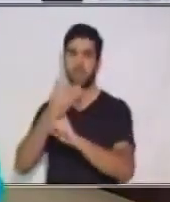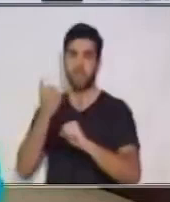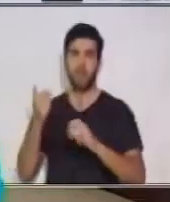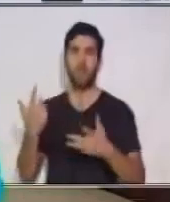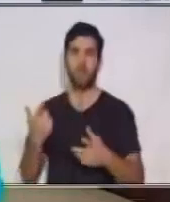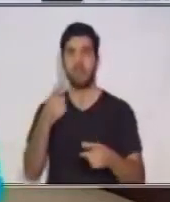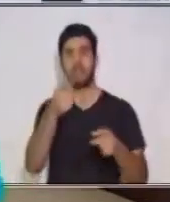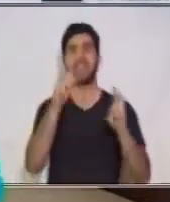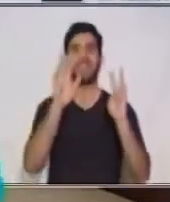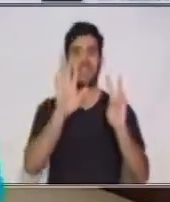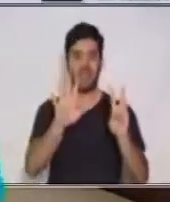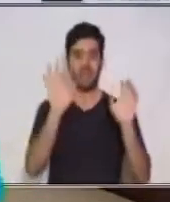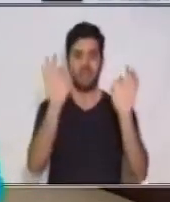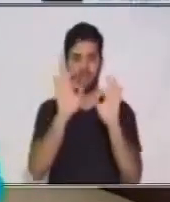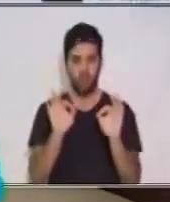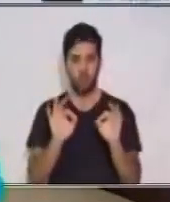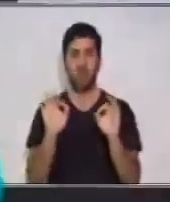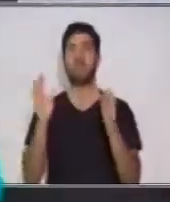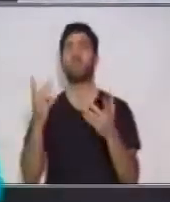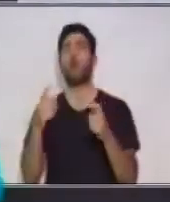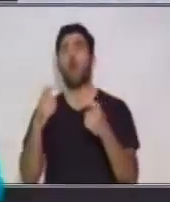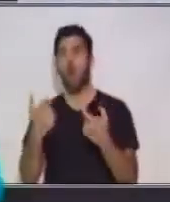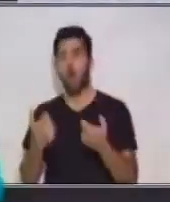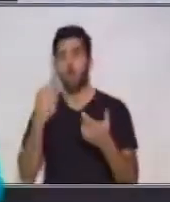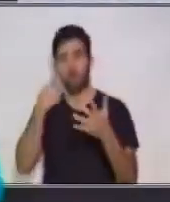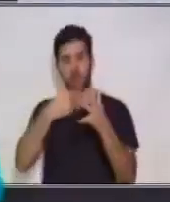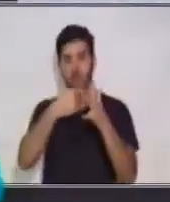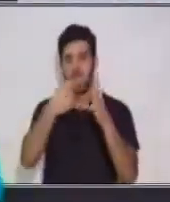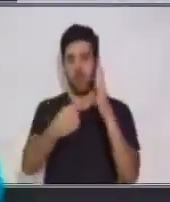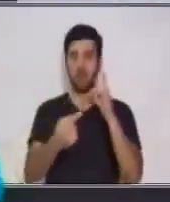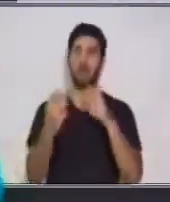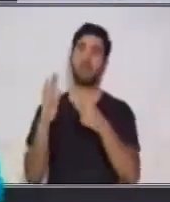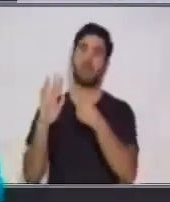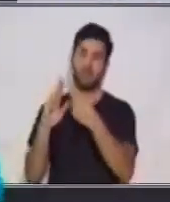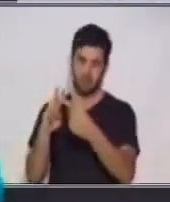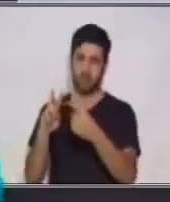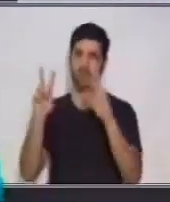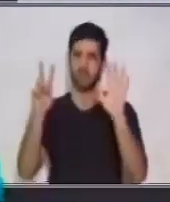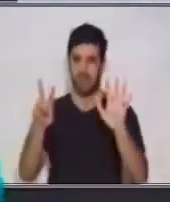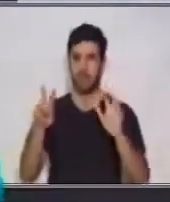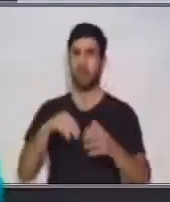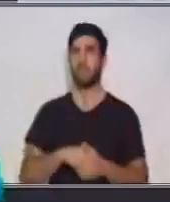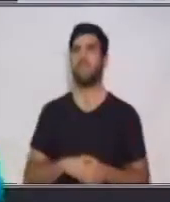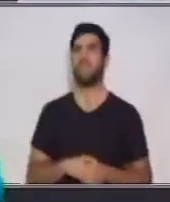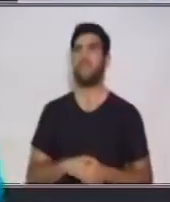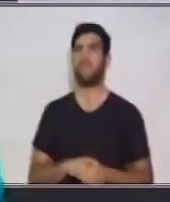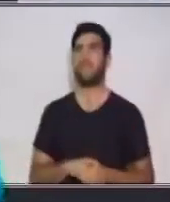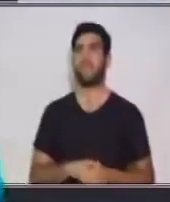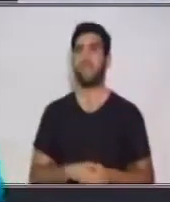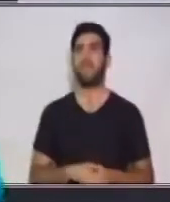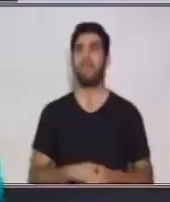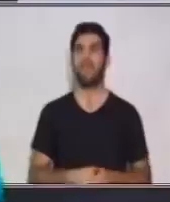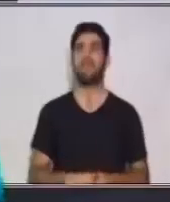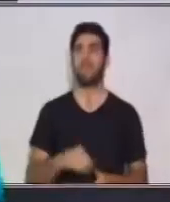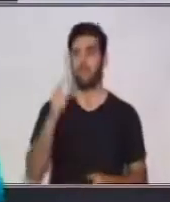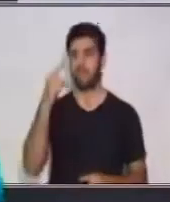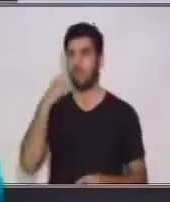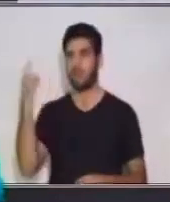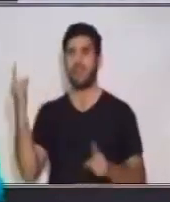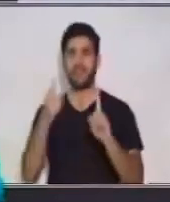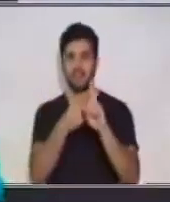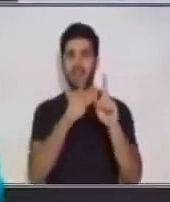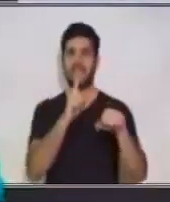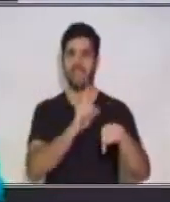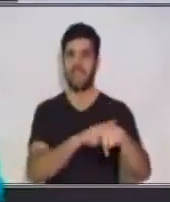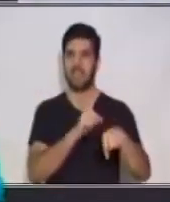de tiempo, de modo, de lugar, de afirmación, de negación, de duda y de cantidad. Entonces, iniciamos con el adverbio de